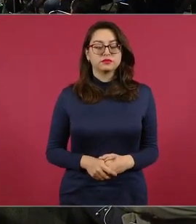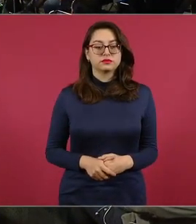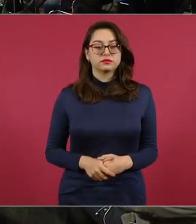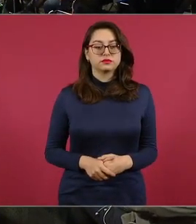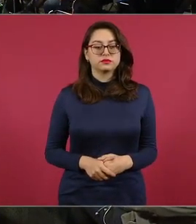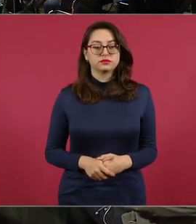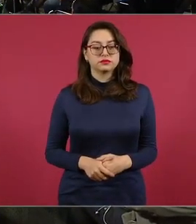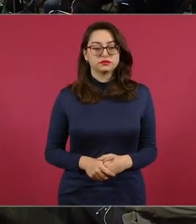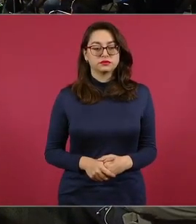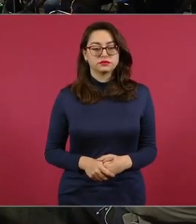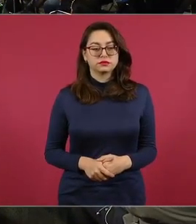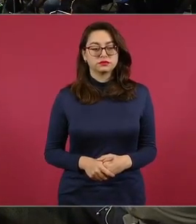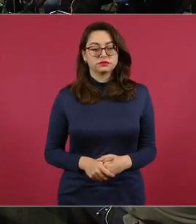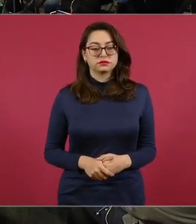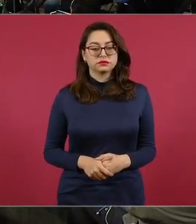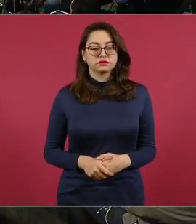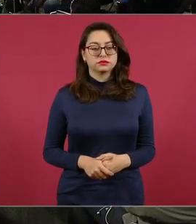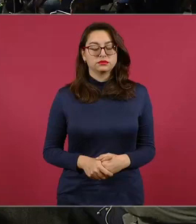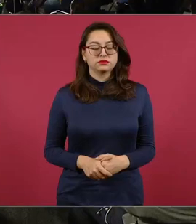Es este.